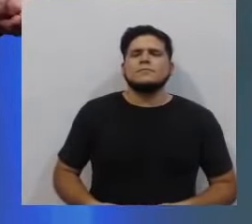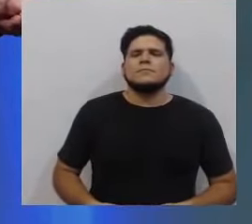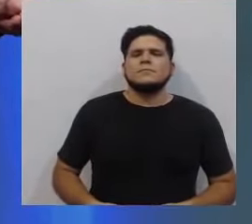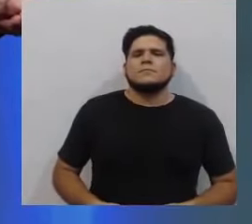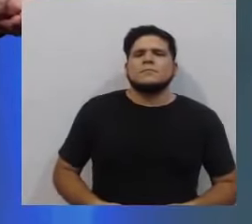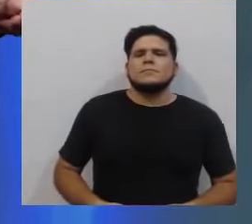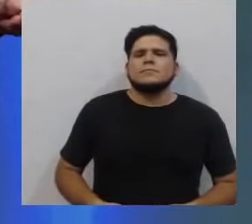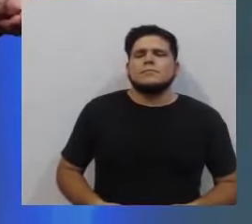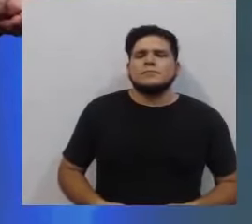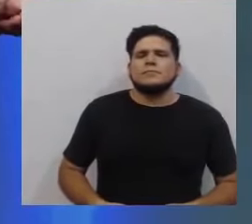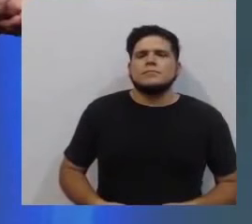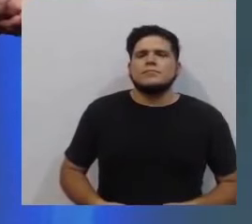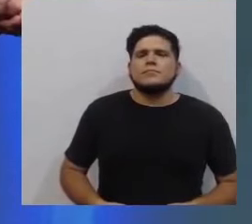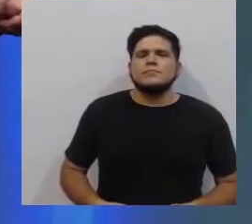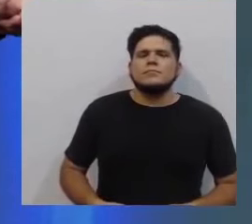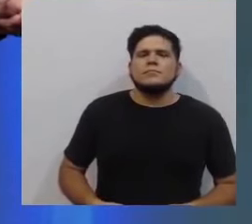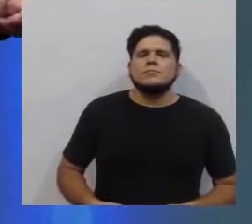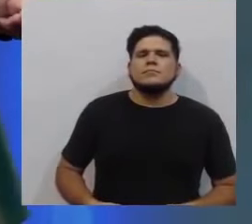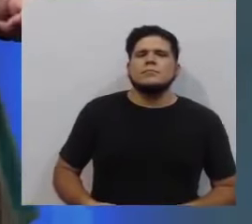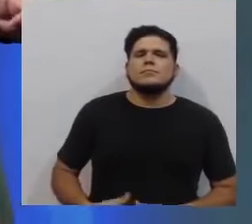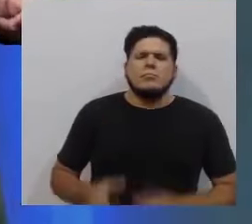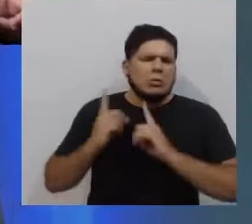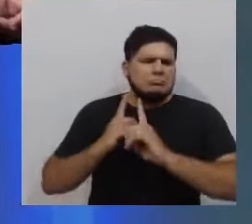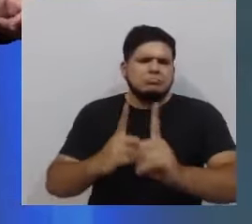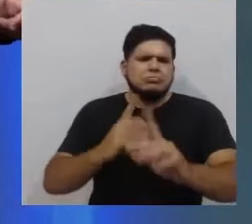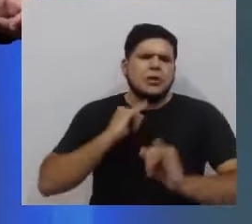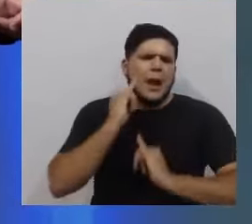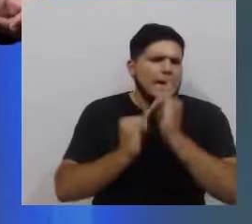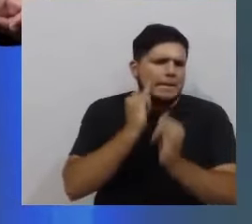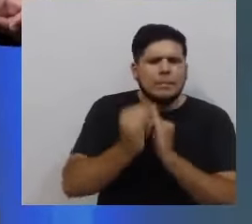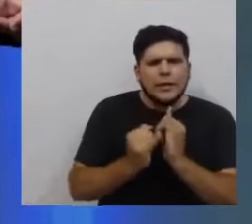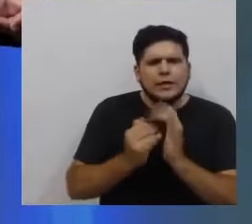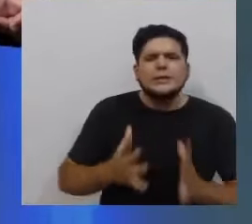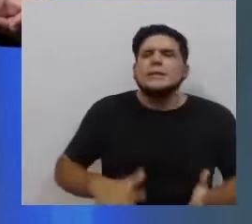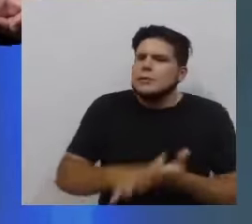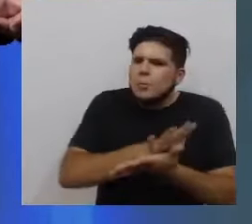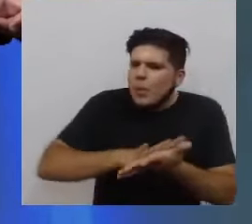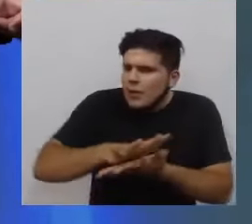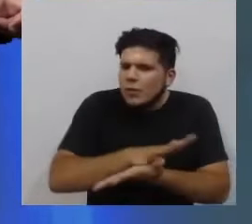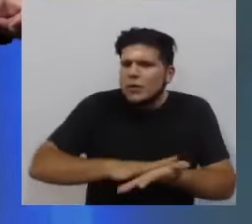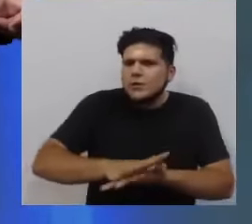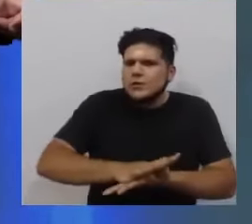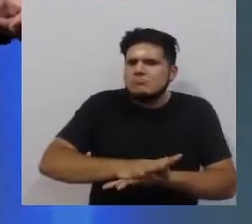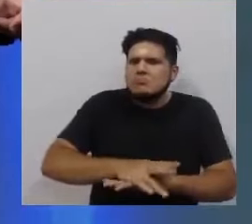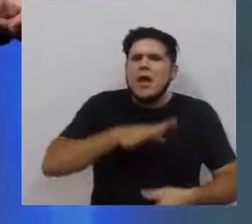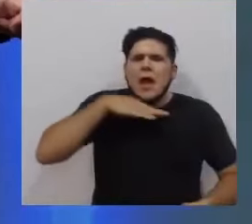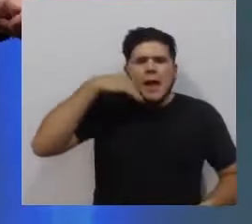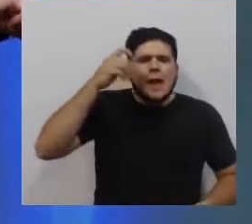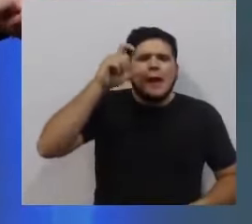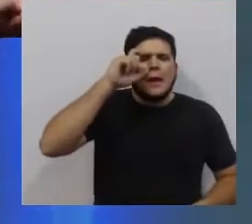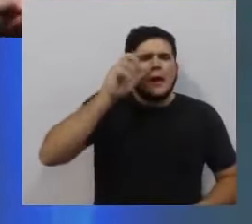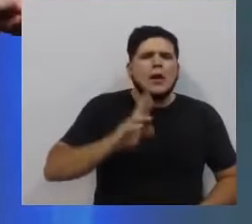tenía que tener valor alguien tenía que vencer esa actitud de lo difícil haber que